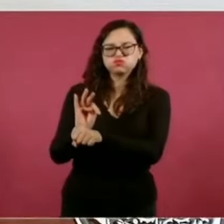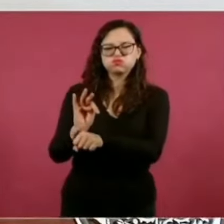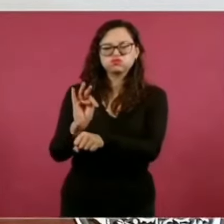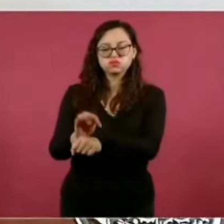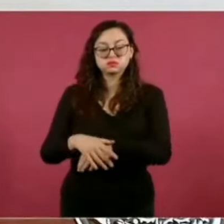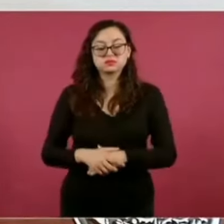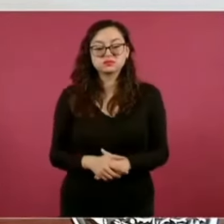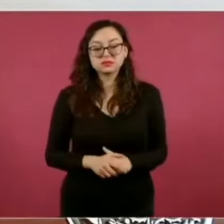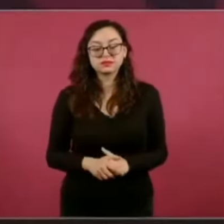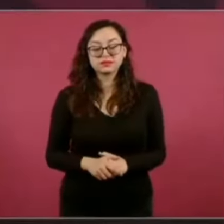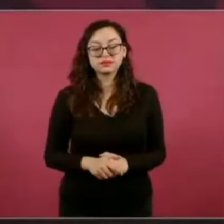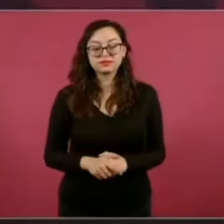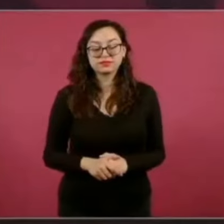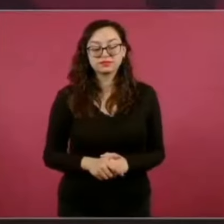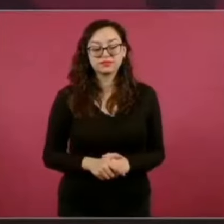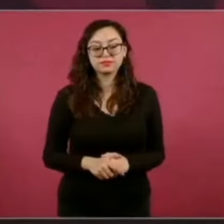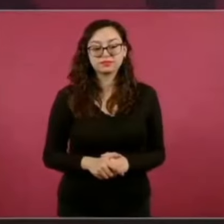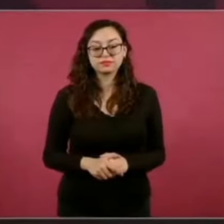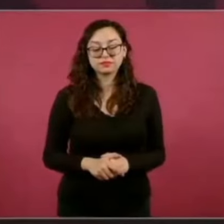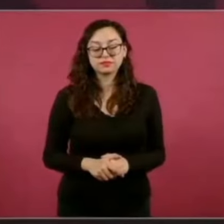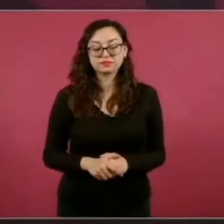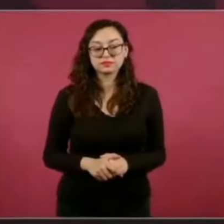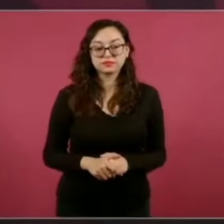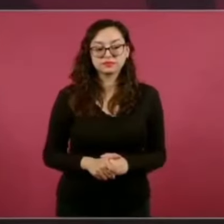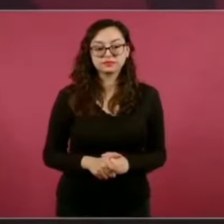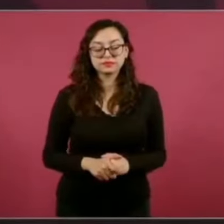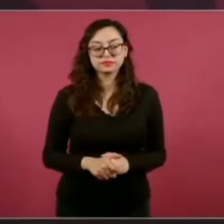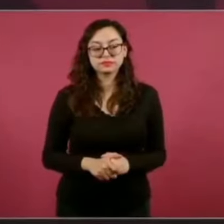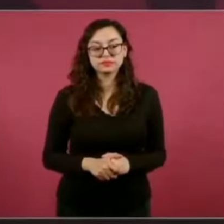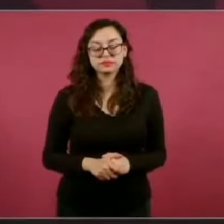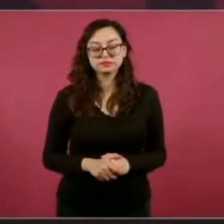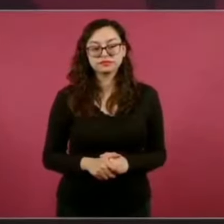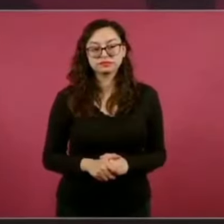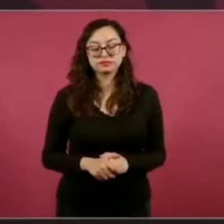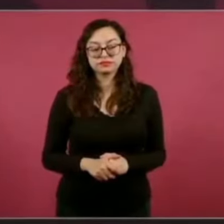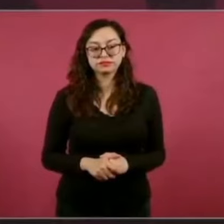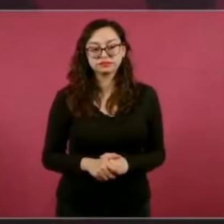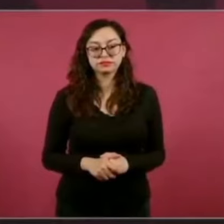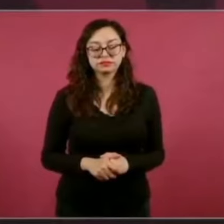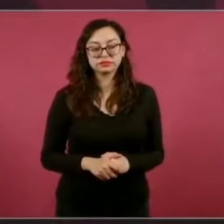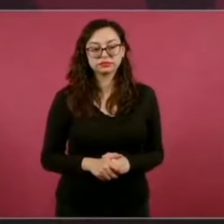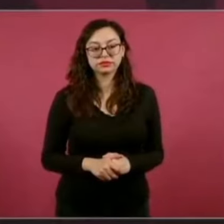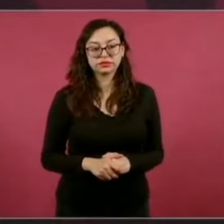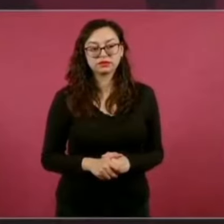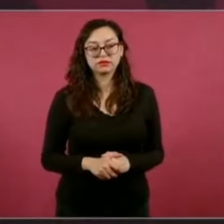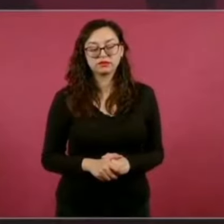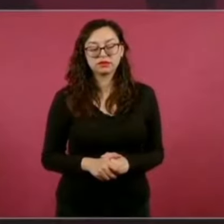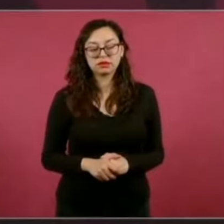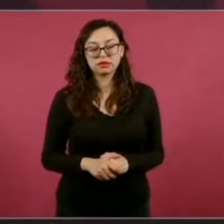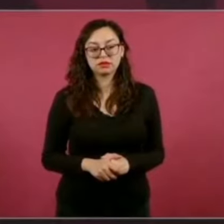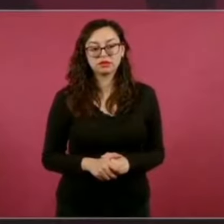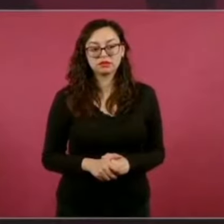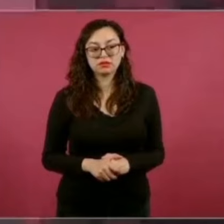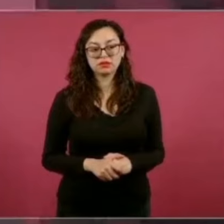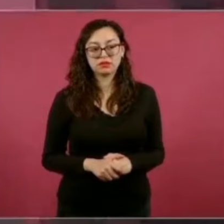Una de las cosas que debemos seguir